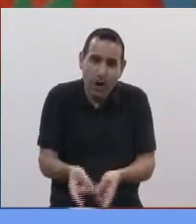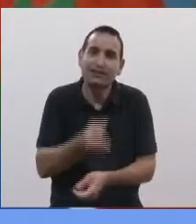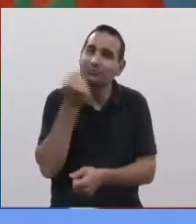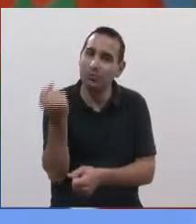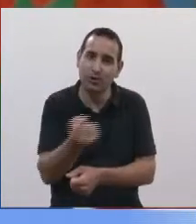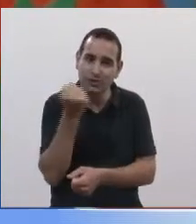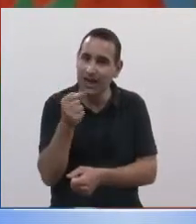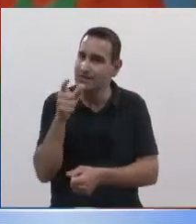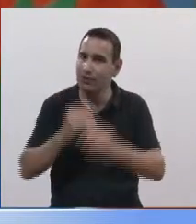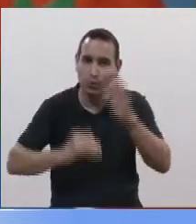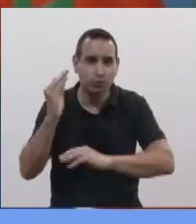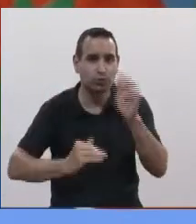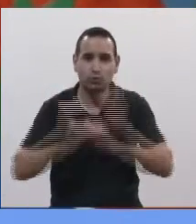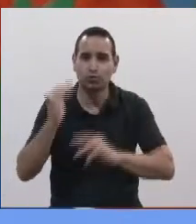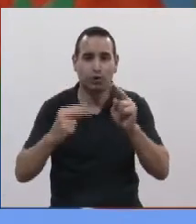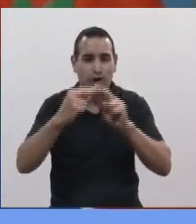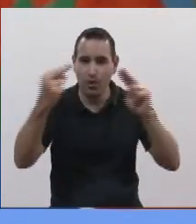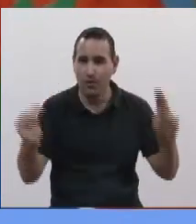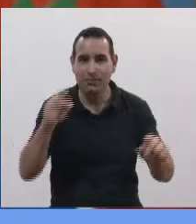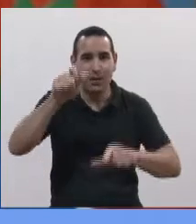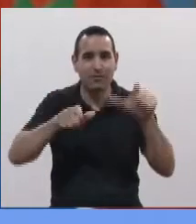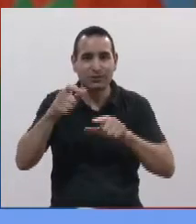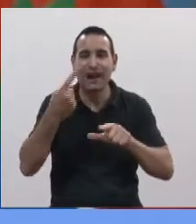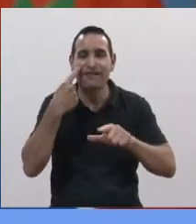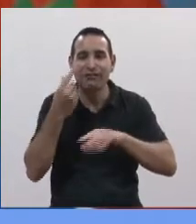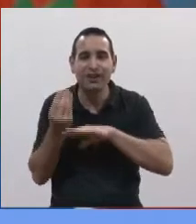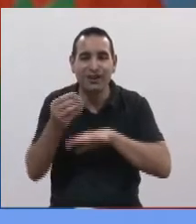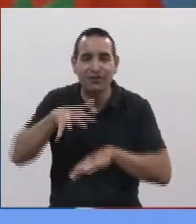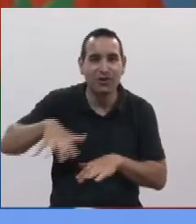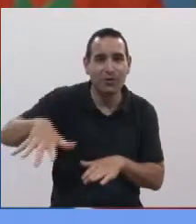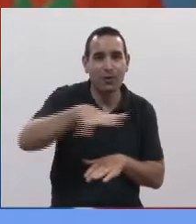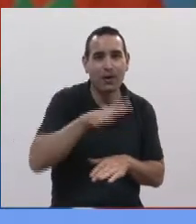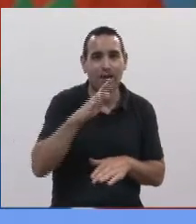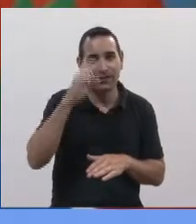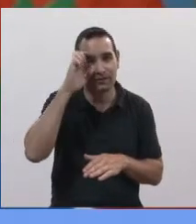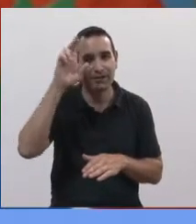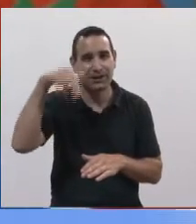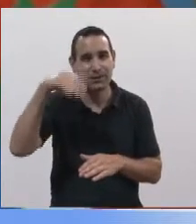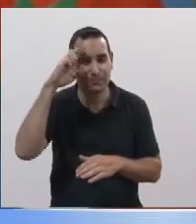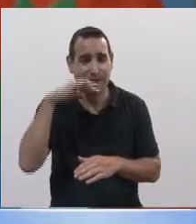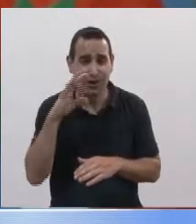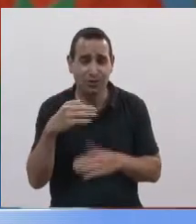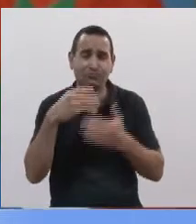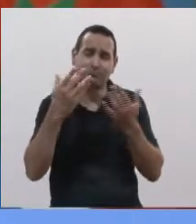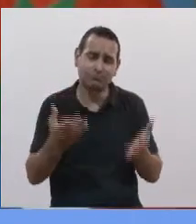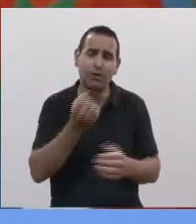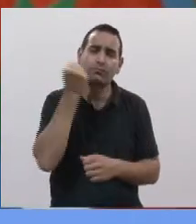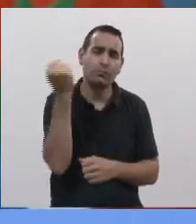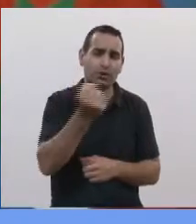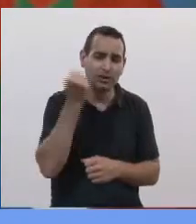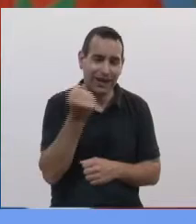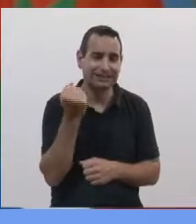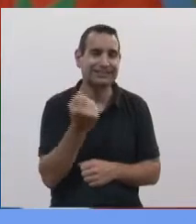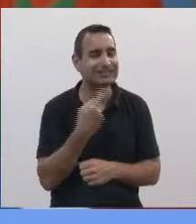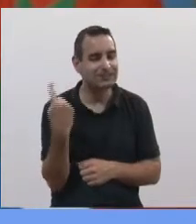gran solución para la gente de la zona del Bermejo, en mi provincia. Por eso es tan importante que